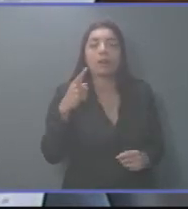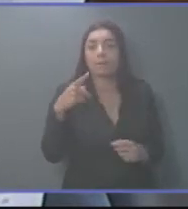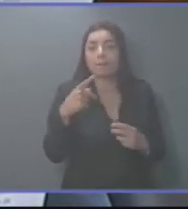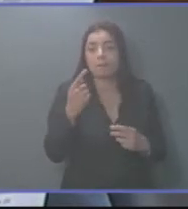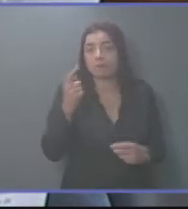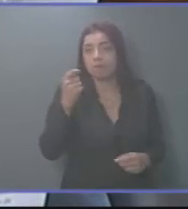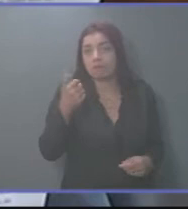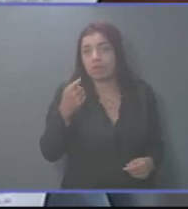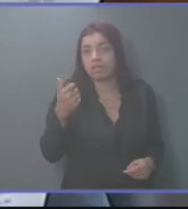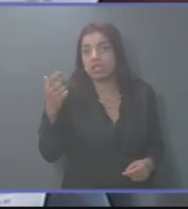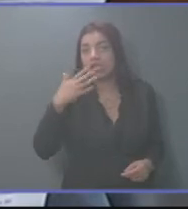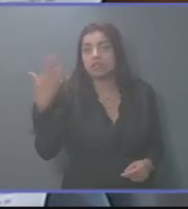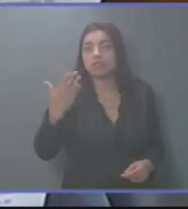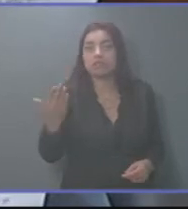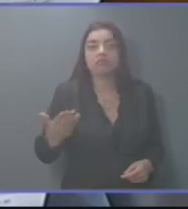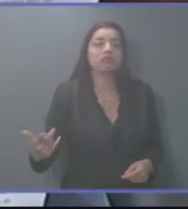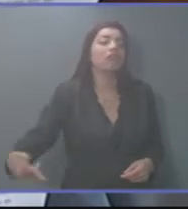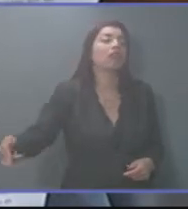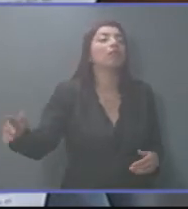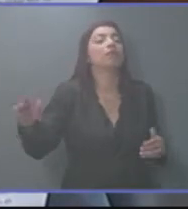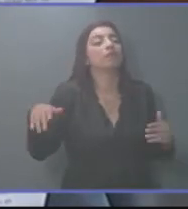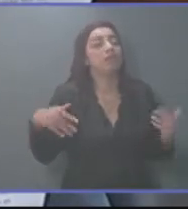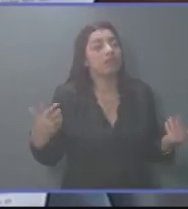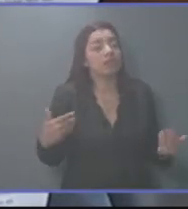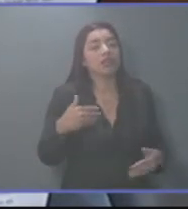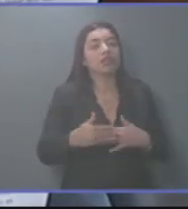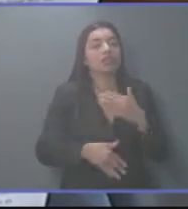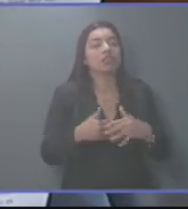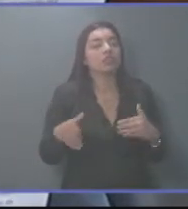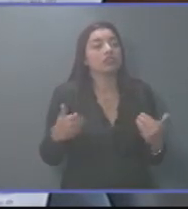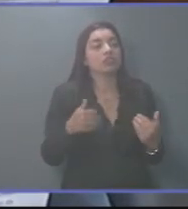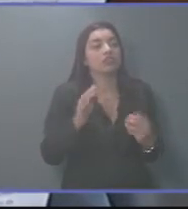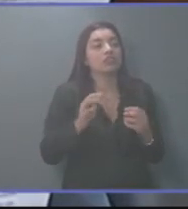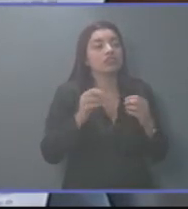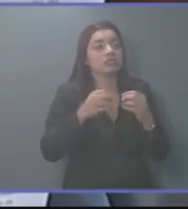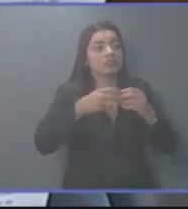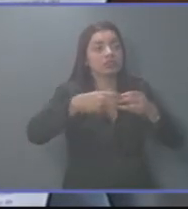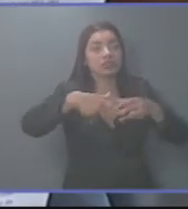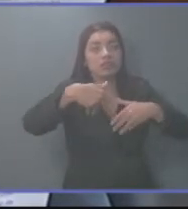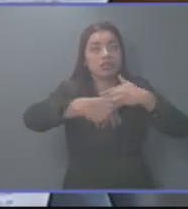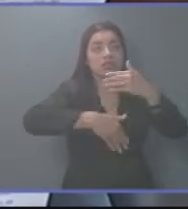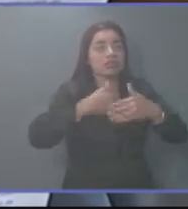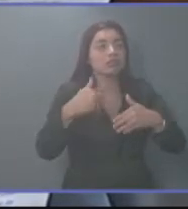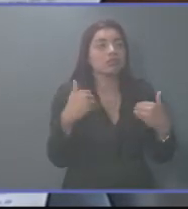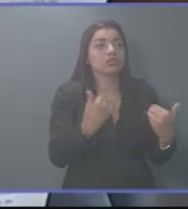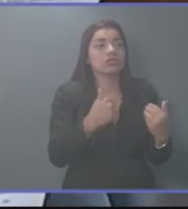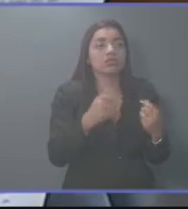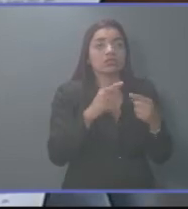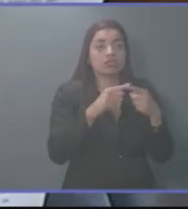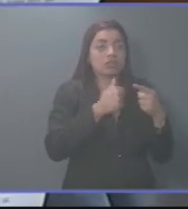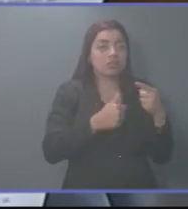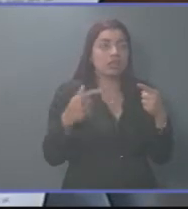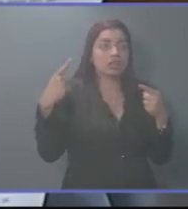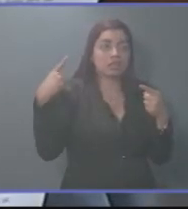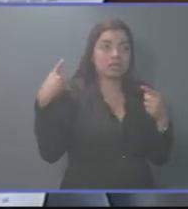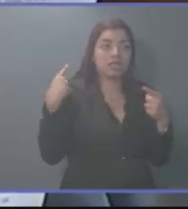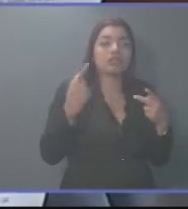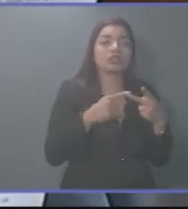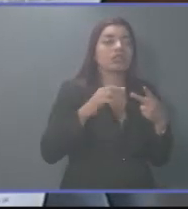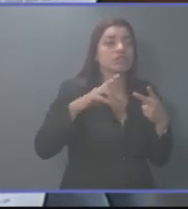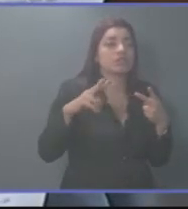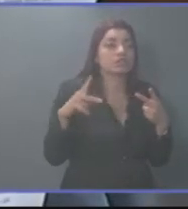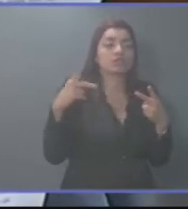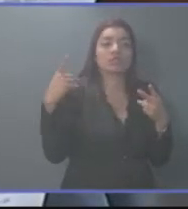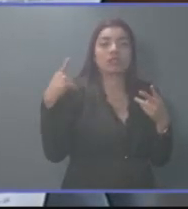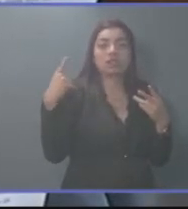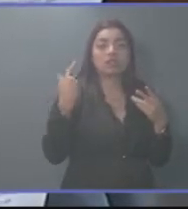Rural, para las cuales deberán establecerse en su estructura orgánica las subdirecciones de Policía